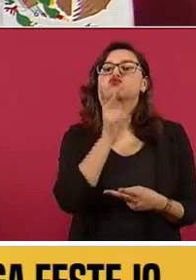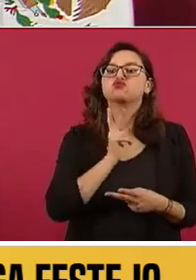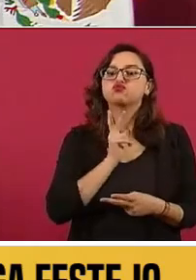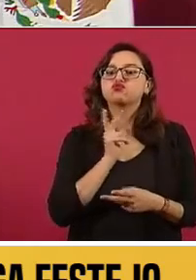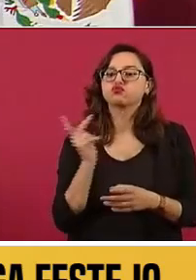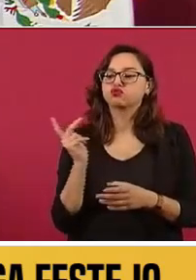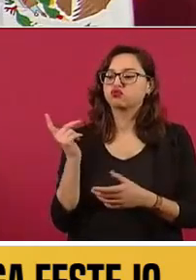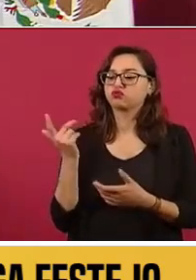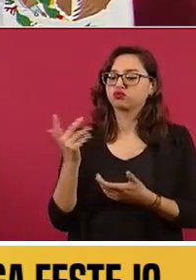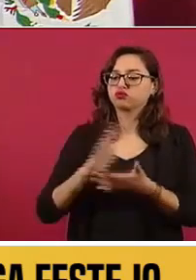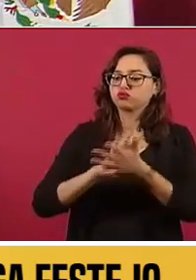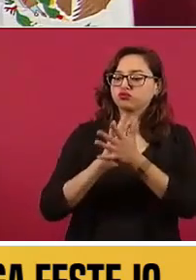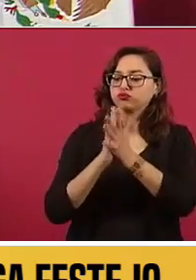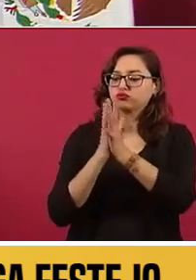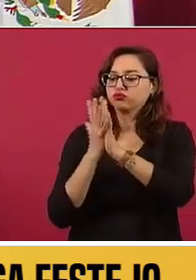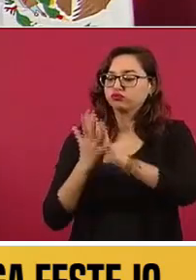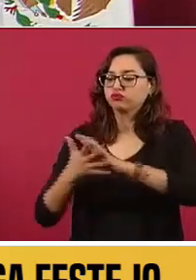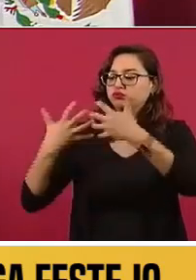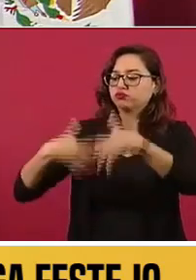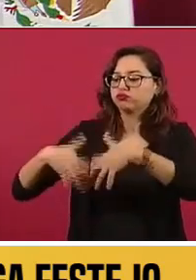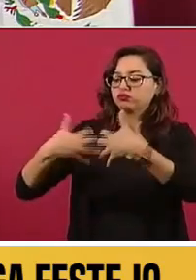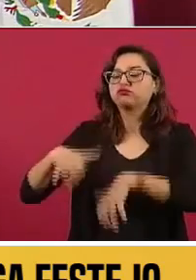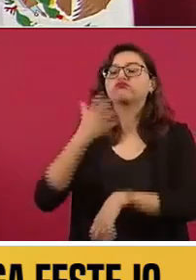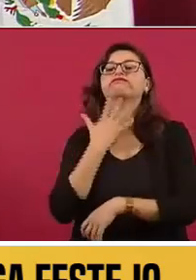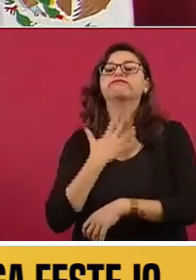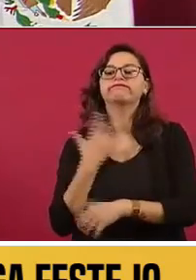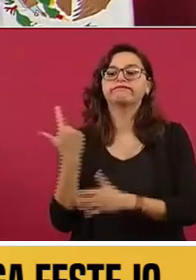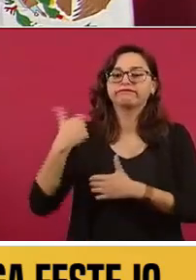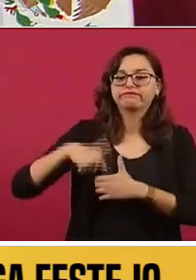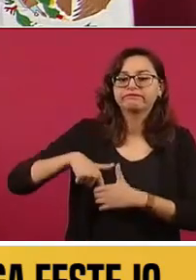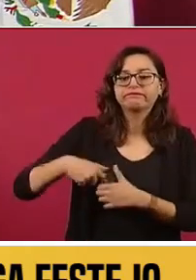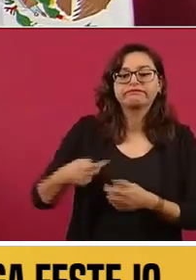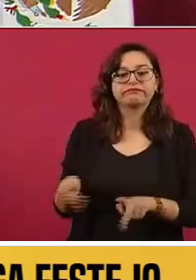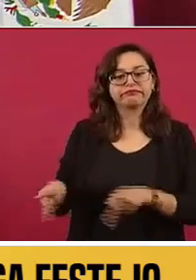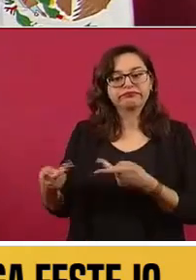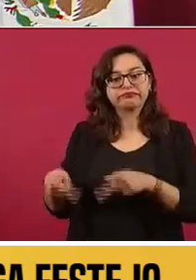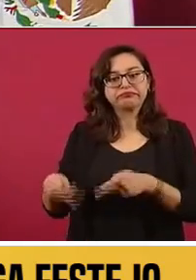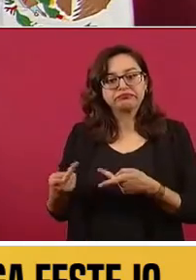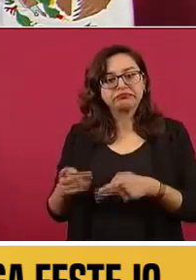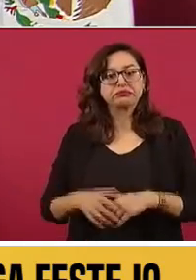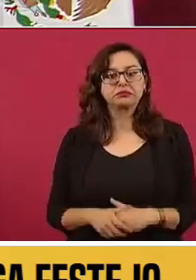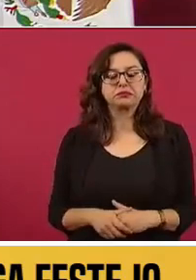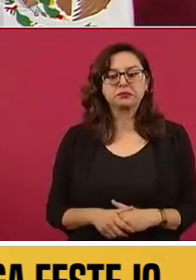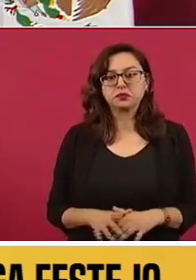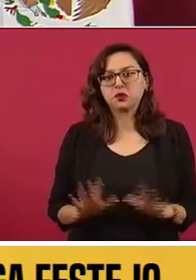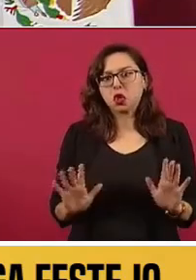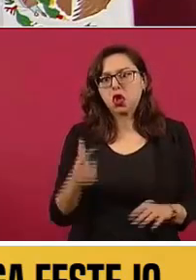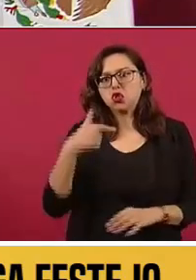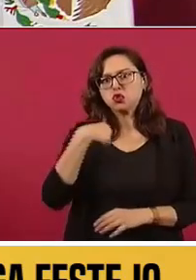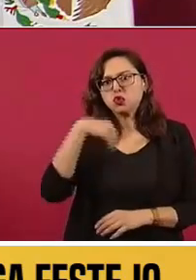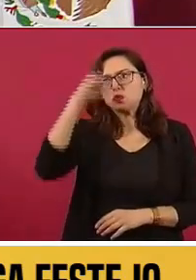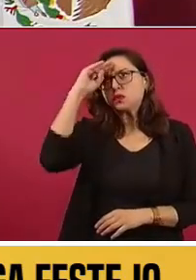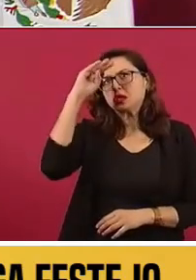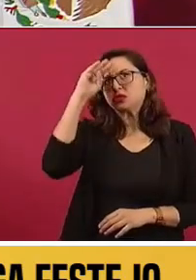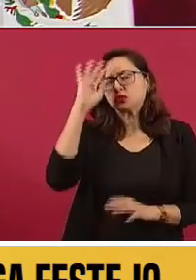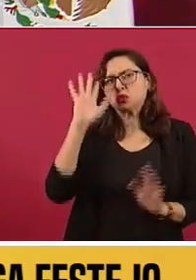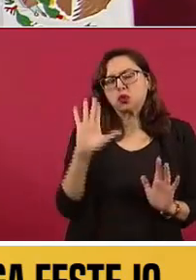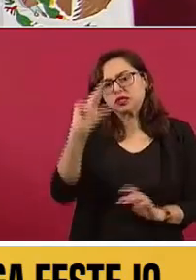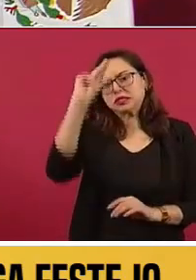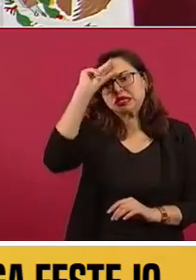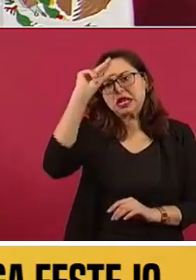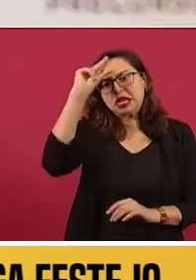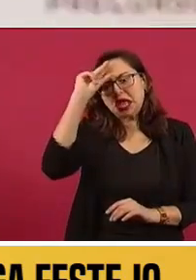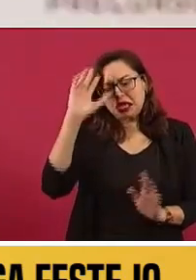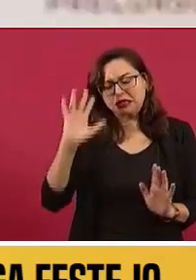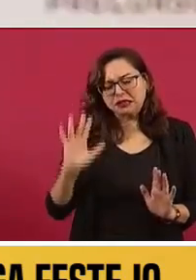a una refinería para convertirlo en gasolina y otros derivados y venderlos. Pues como una persona inteligente,